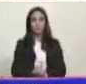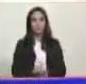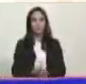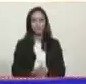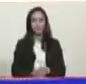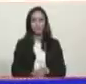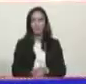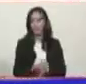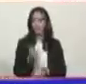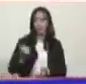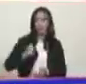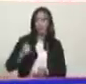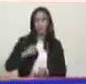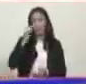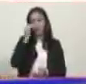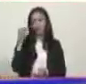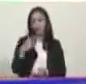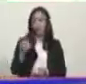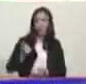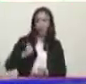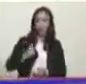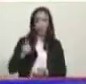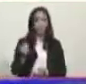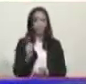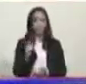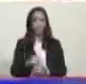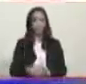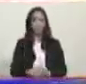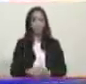No es cualquier cosa.